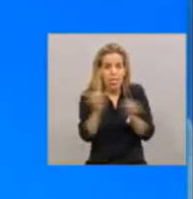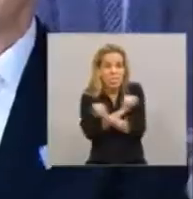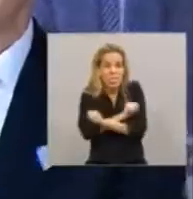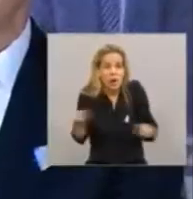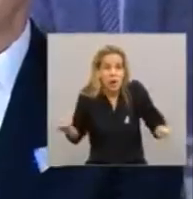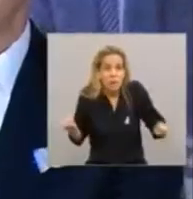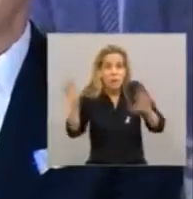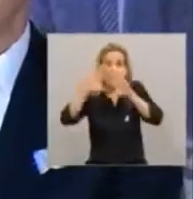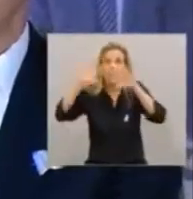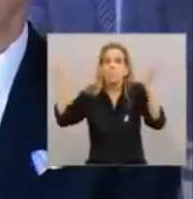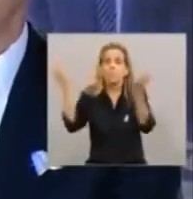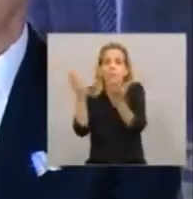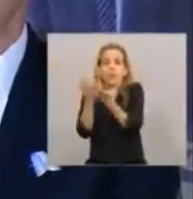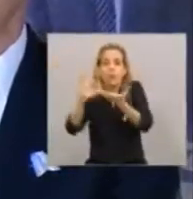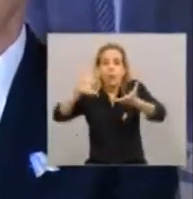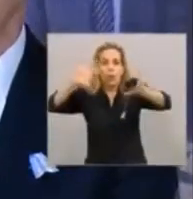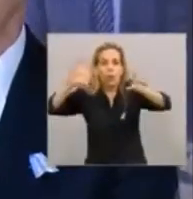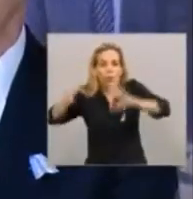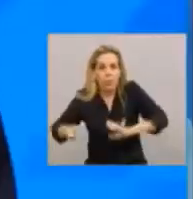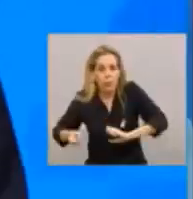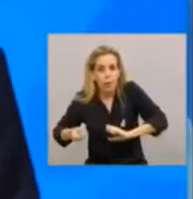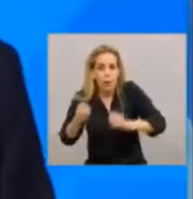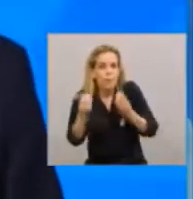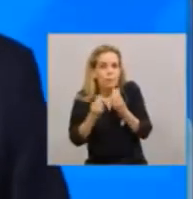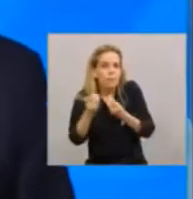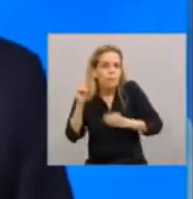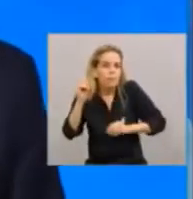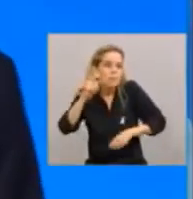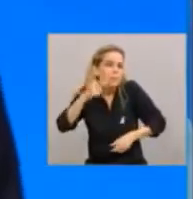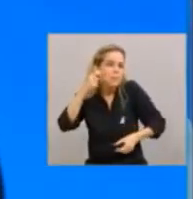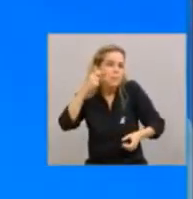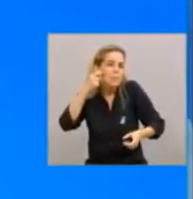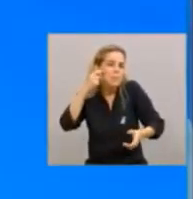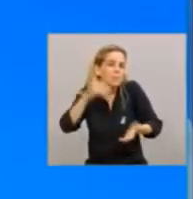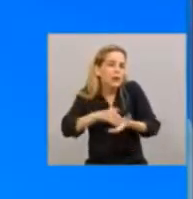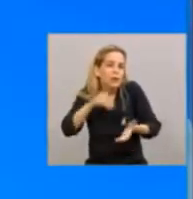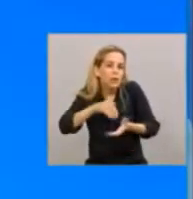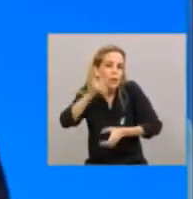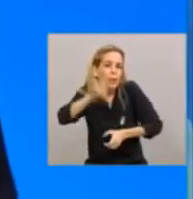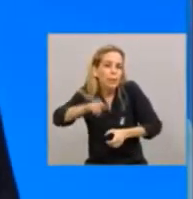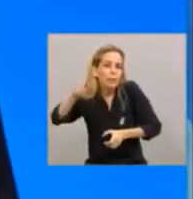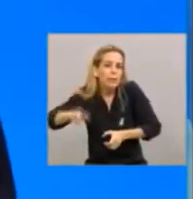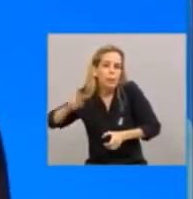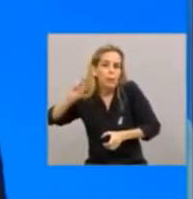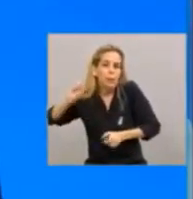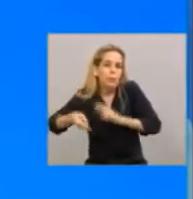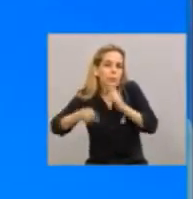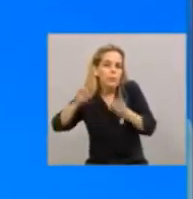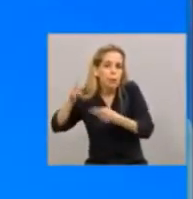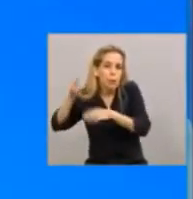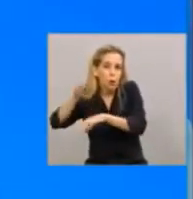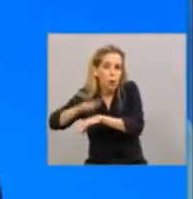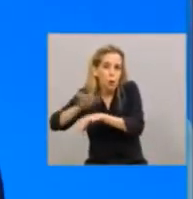se llevó cientos de miles de vidas que enfermó a millones de personas